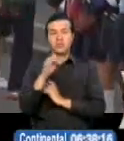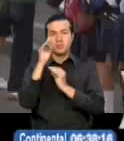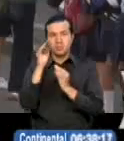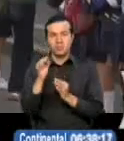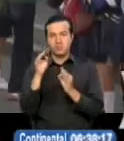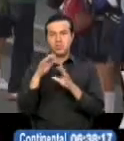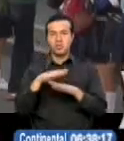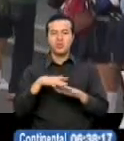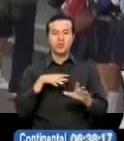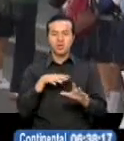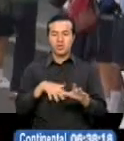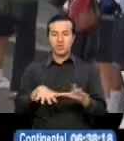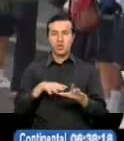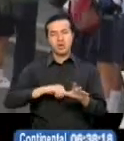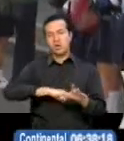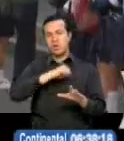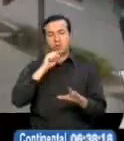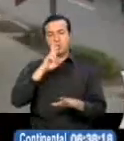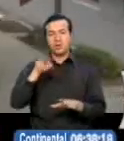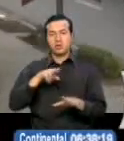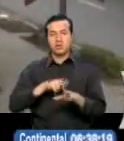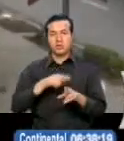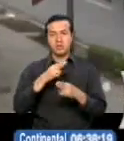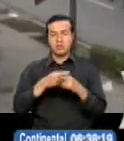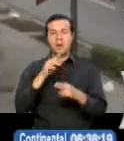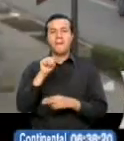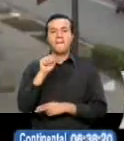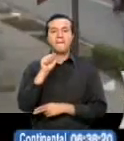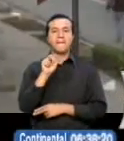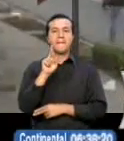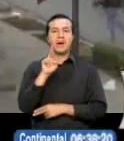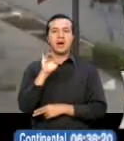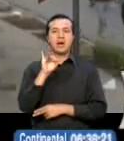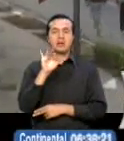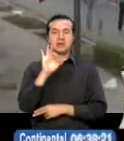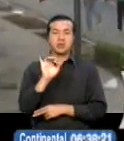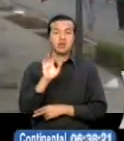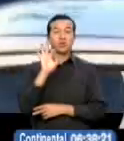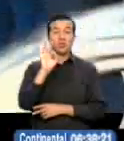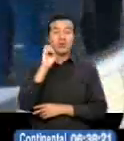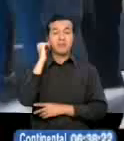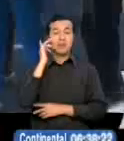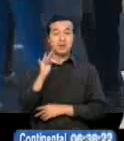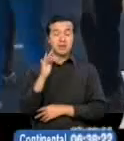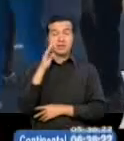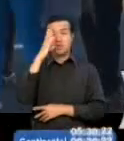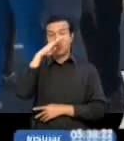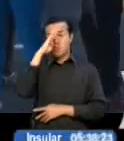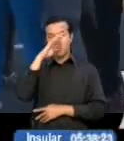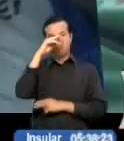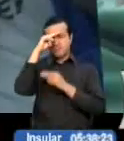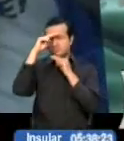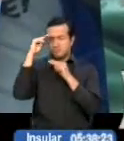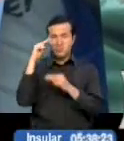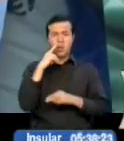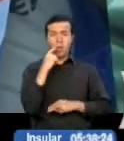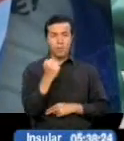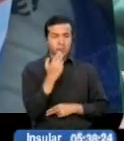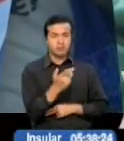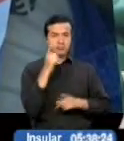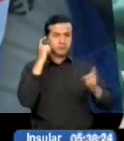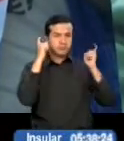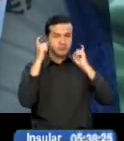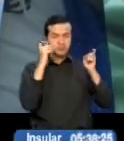al mausoleo del héroe nacional José Martí. Por 9 días el pueblo cubano rindió un homenaje al hombre que